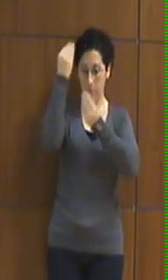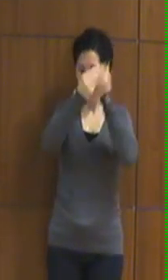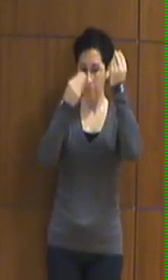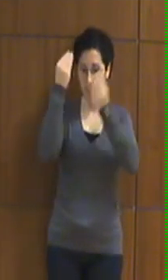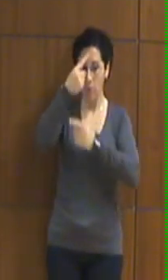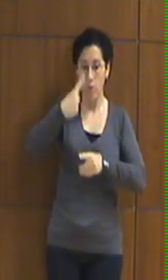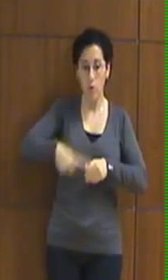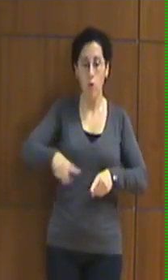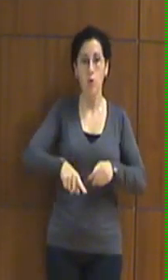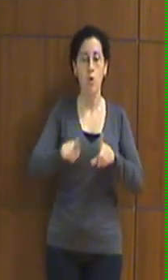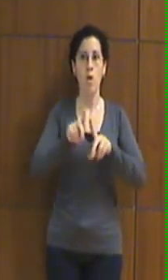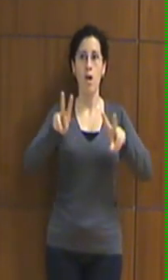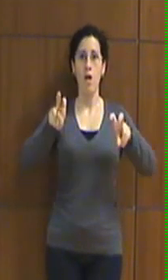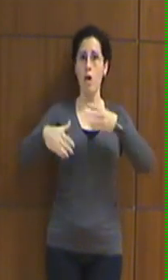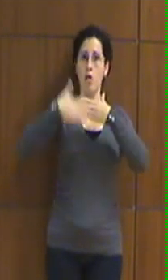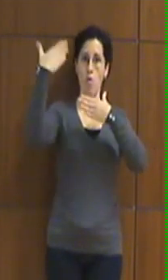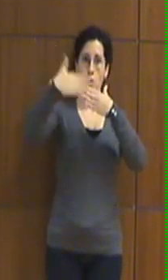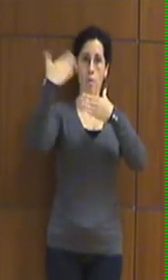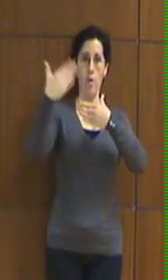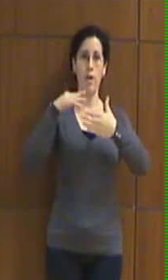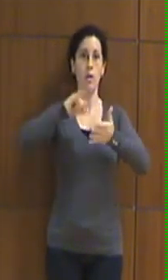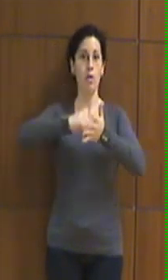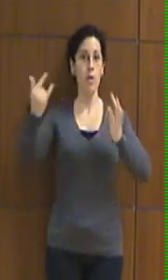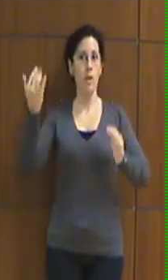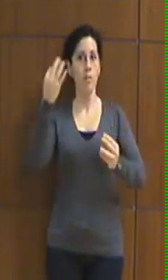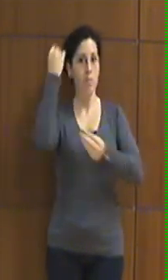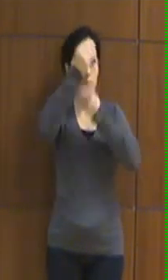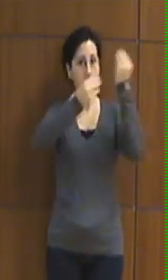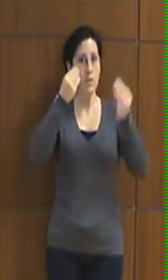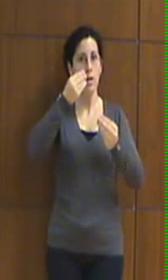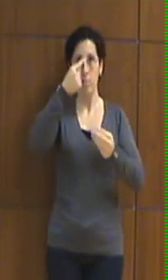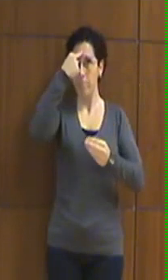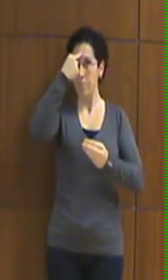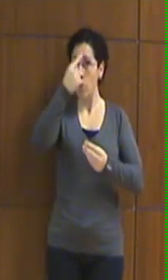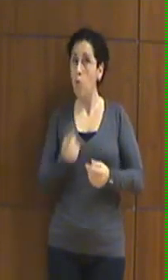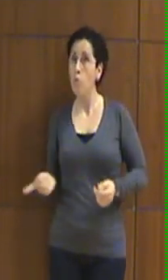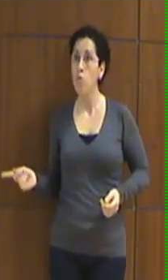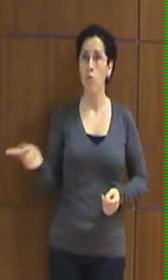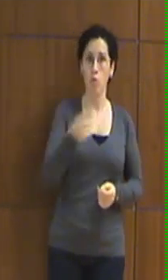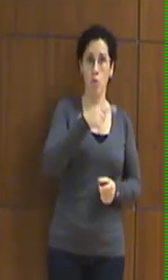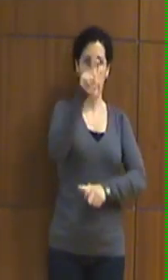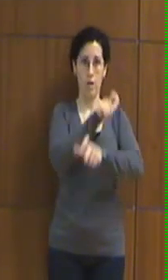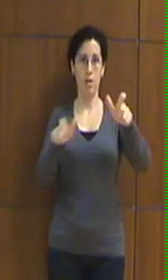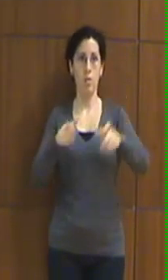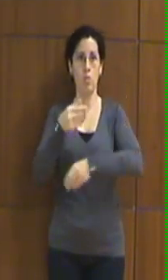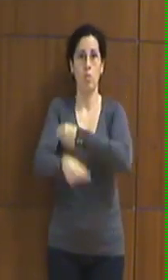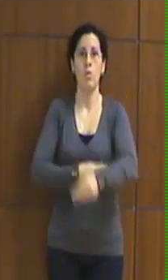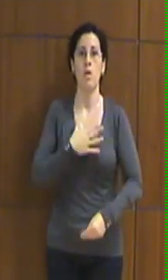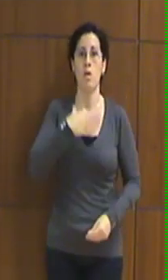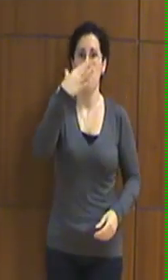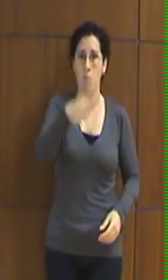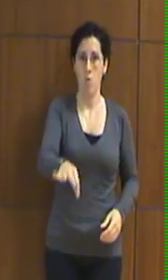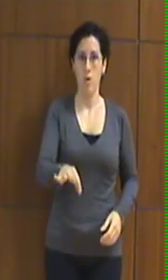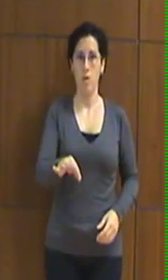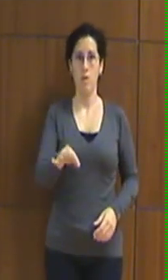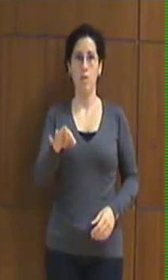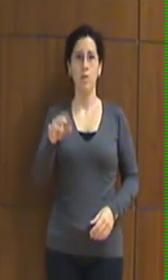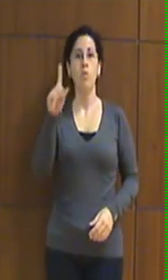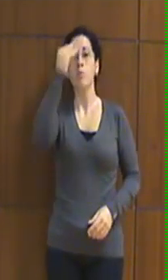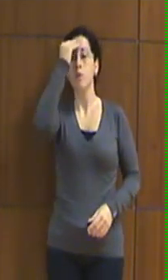en innovar en una tecnología, hay que pensar con la idea de que todas la van a poder utilizar, ¿no? No solo, oye, mira, qué fantástico que tenga